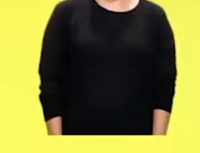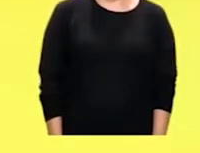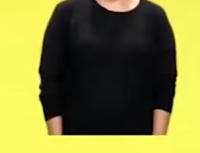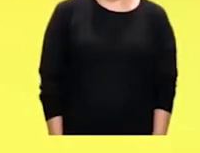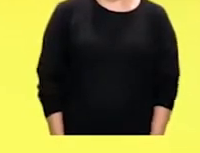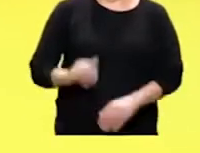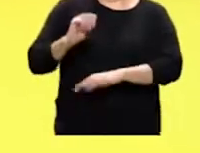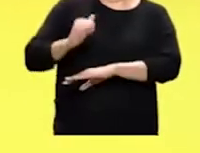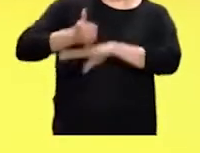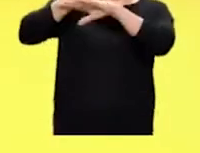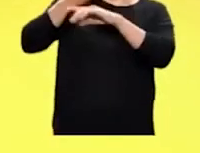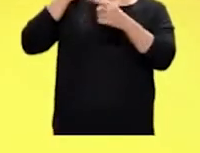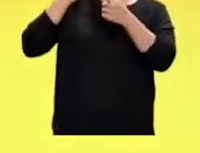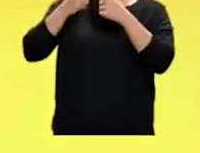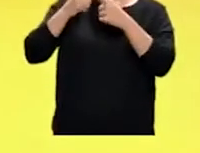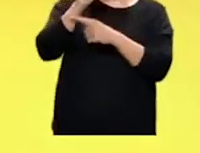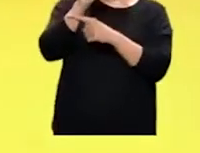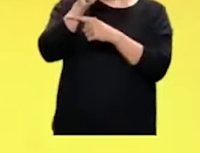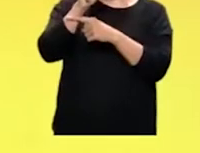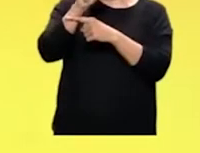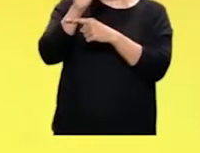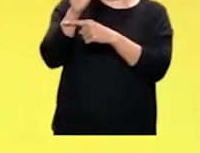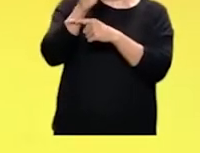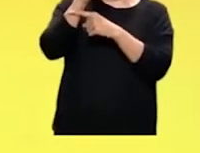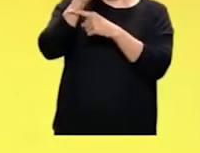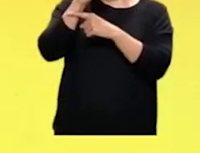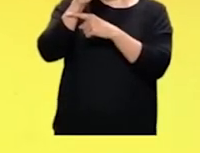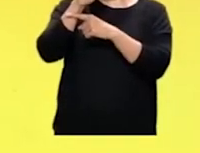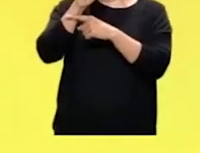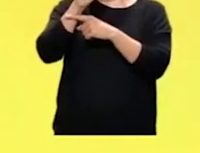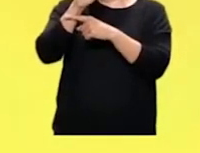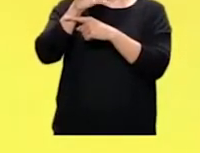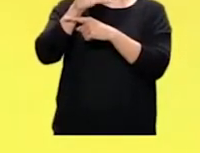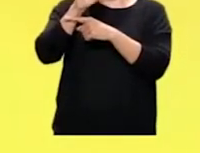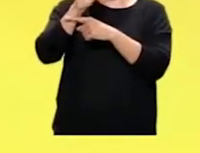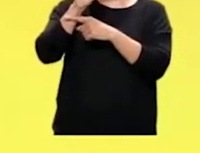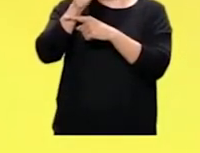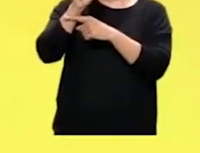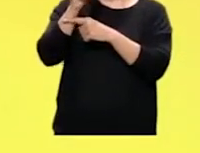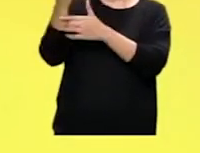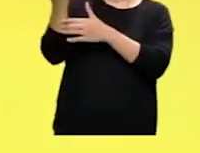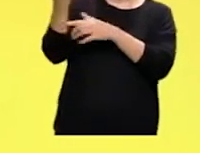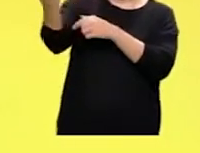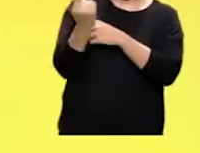el director del área metropolitana. Ahí llegó, bienvenido.